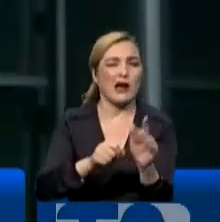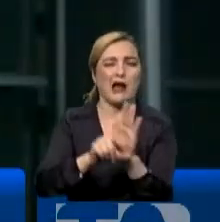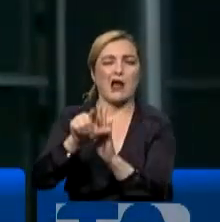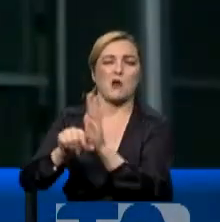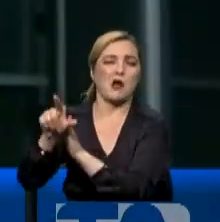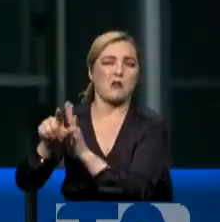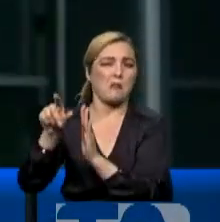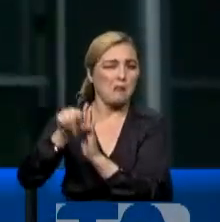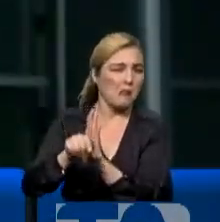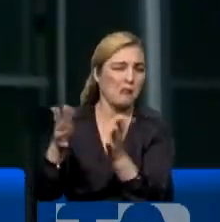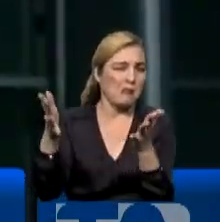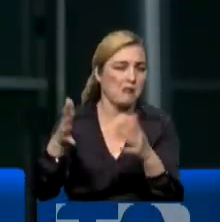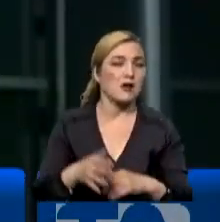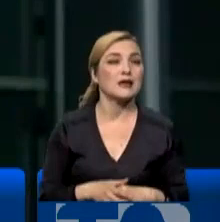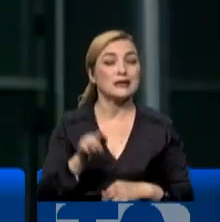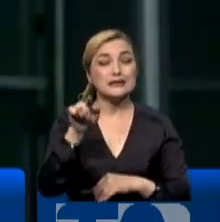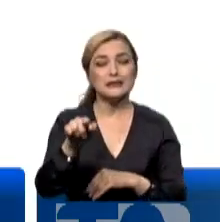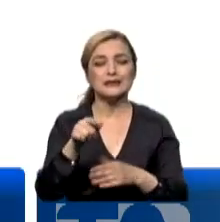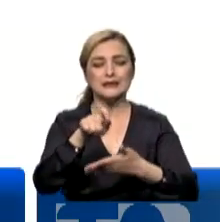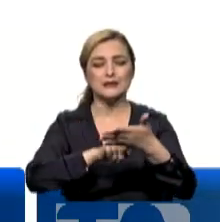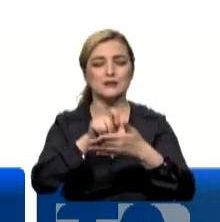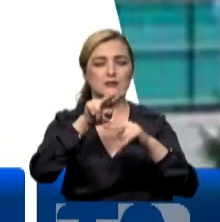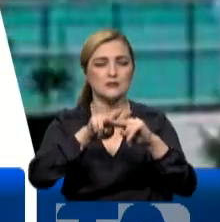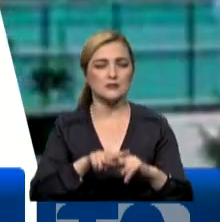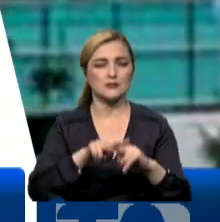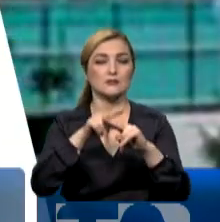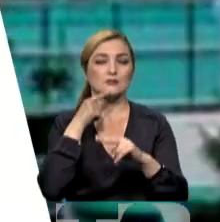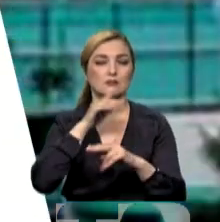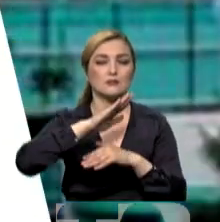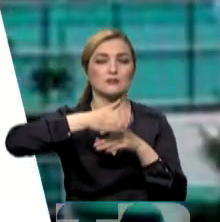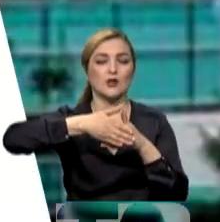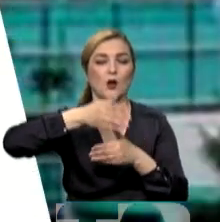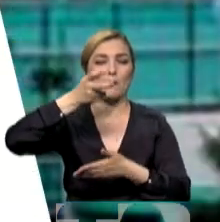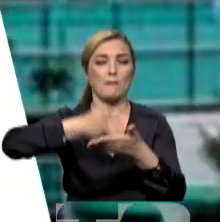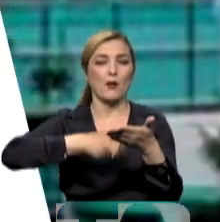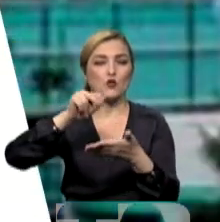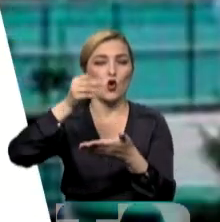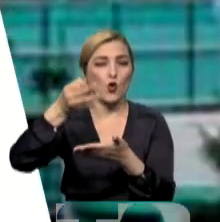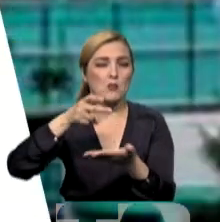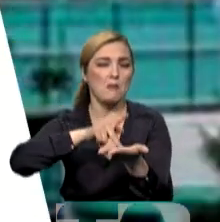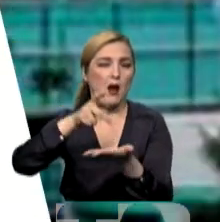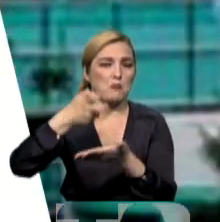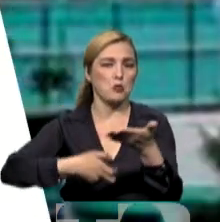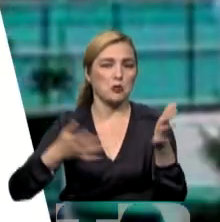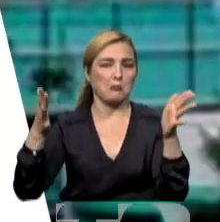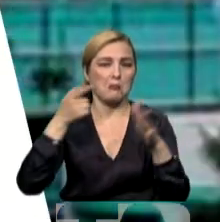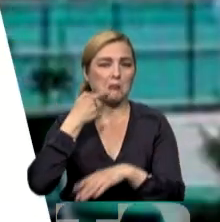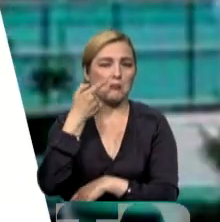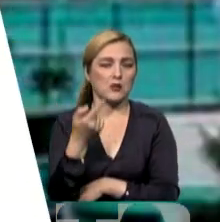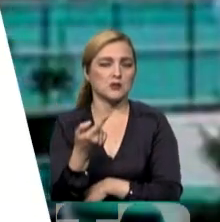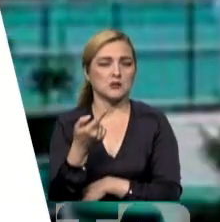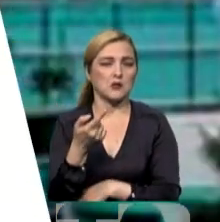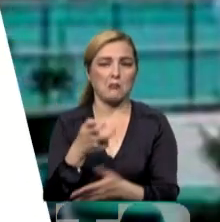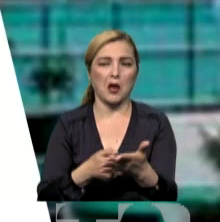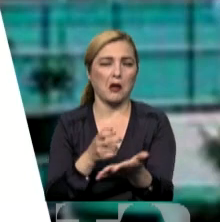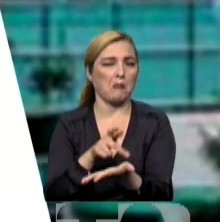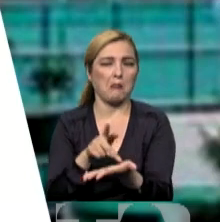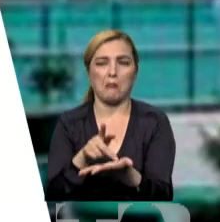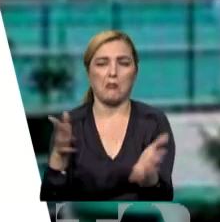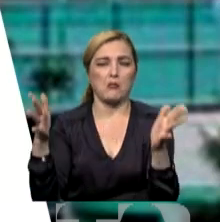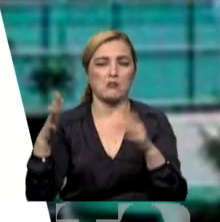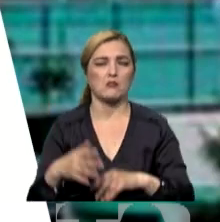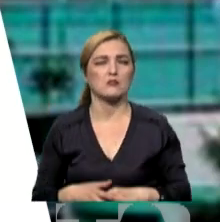también varios contratos revisados que lo contenían la cláusula de cobro de multas por incumplir por lo que estas no fueron cobradas